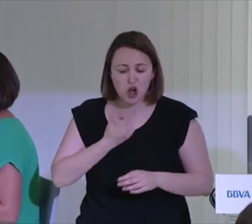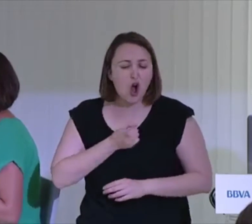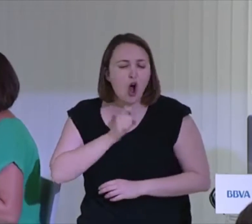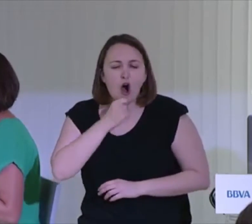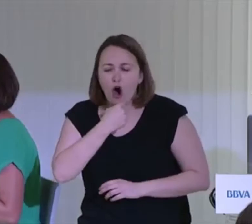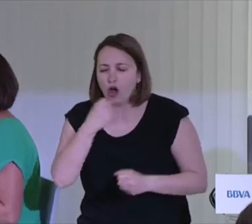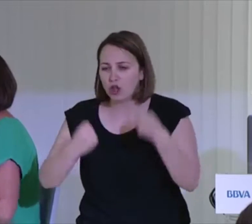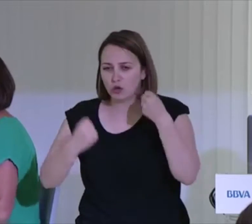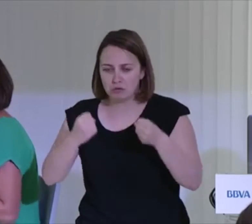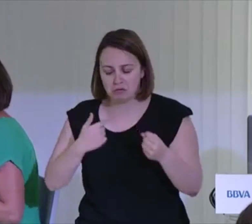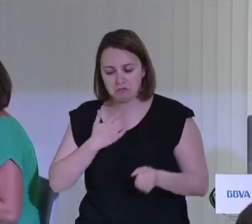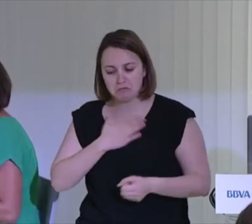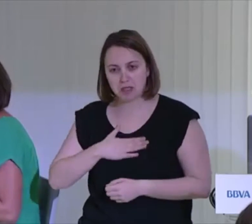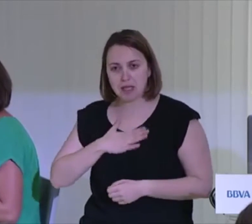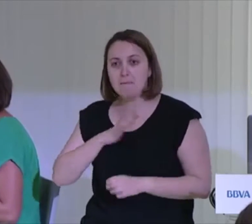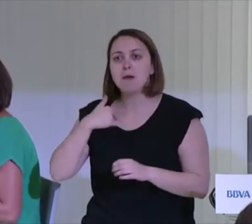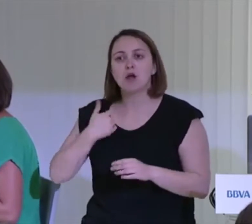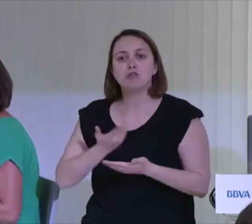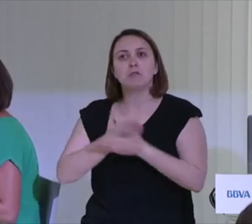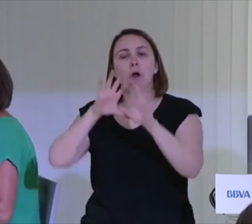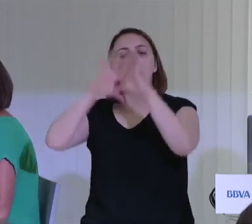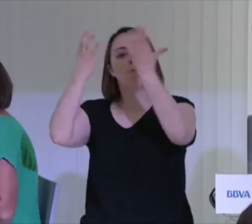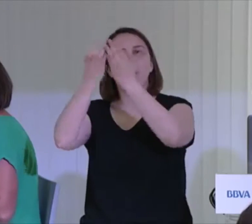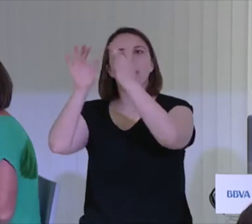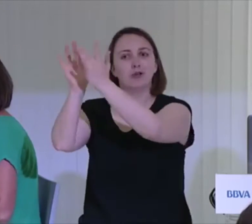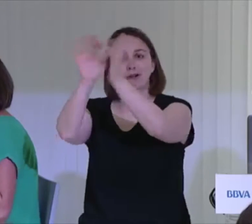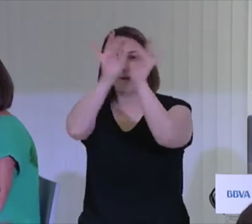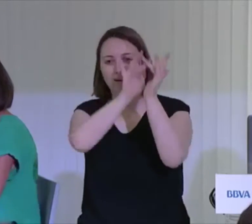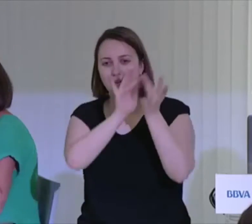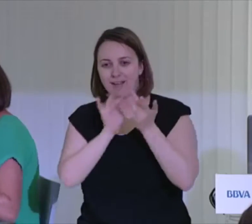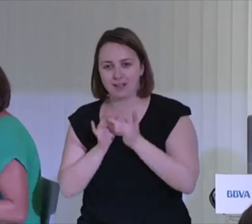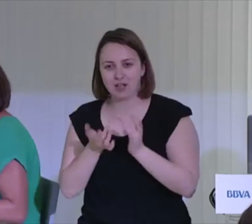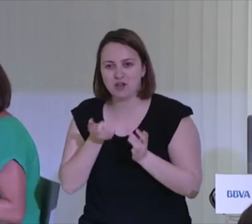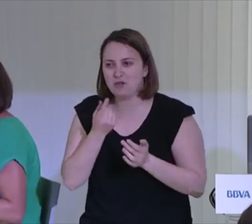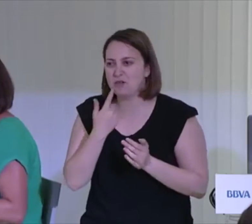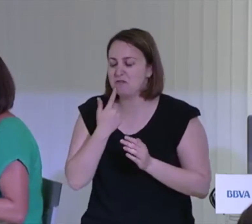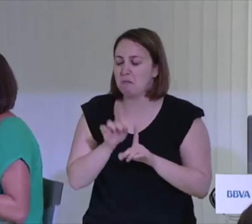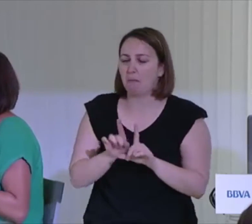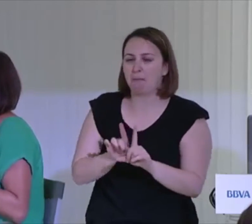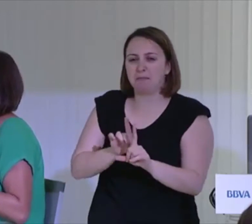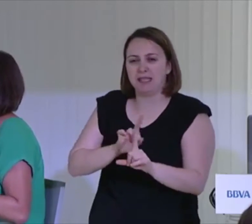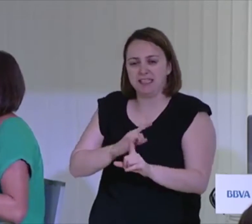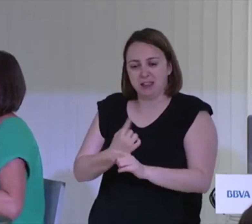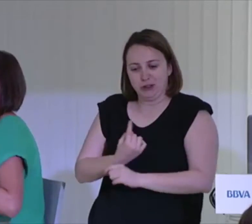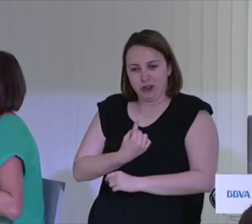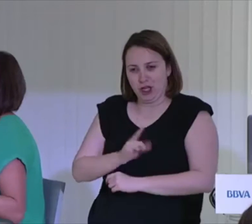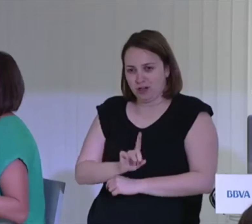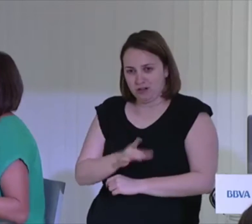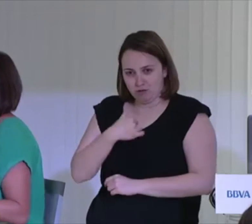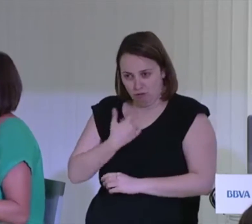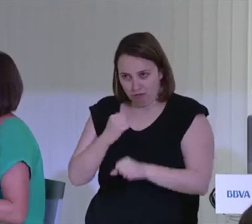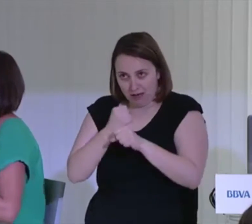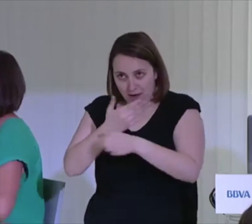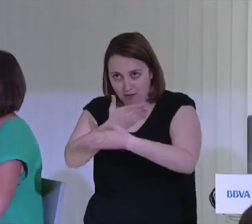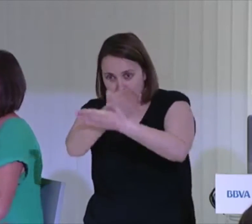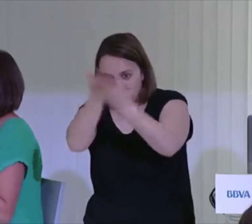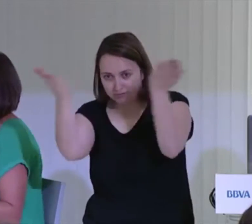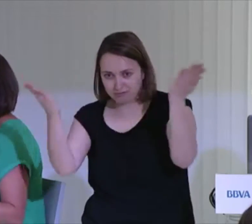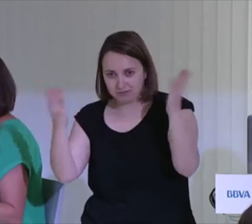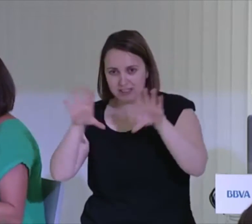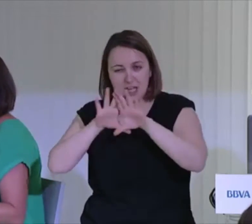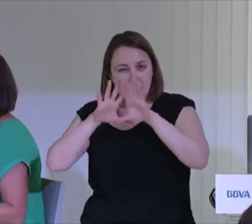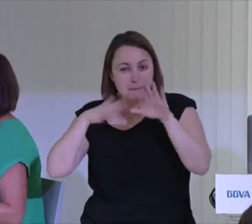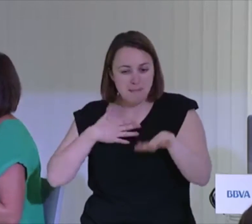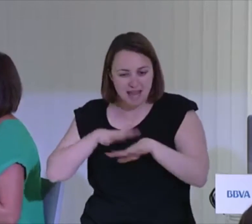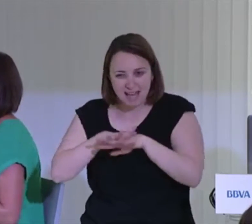porque estoy bien allí, pero estoy conectada con el mundo. No tengo la sensación de estar en un rincón, tengo la sensación de trabajar para el mundo y mi red es